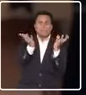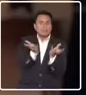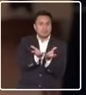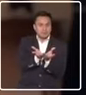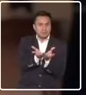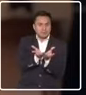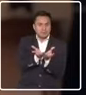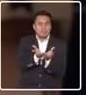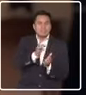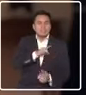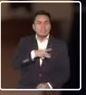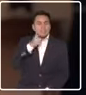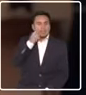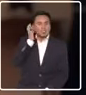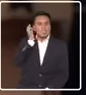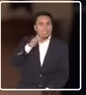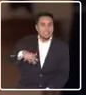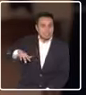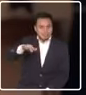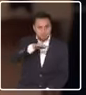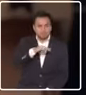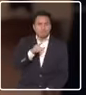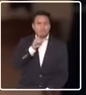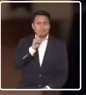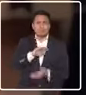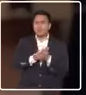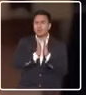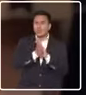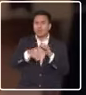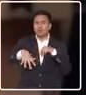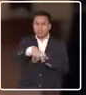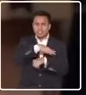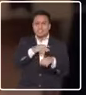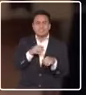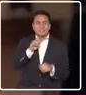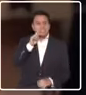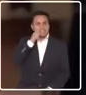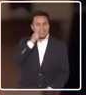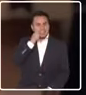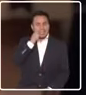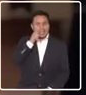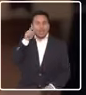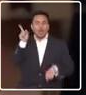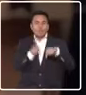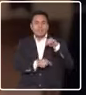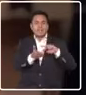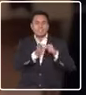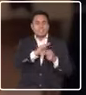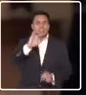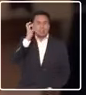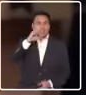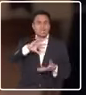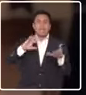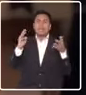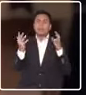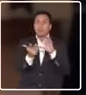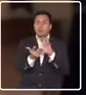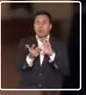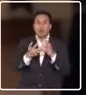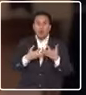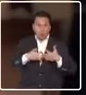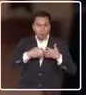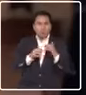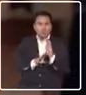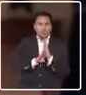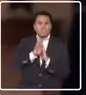planeta chilenos y chilenas tenemos todas las condiciones para hac del combate a la crisis climática en el mundo el